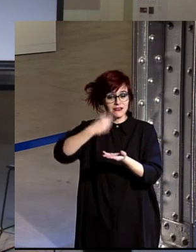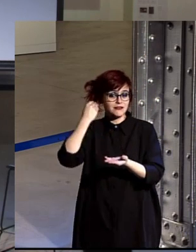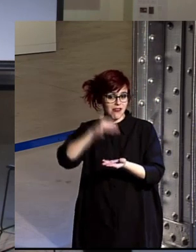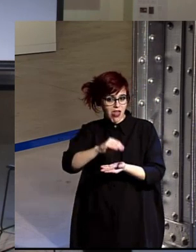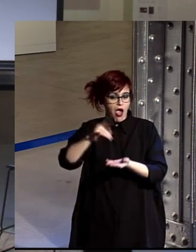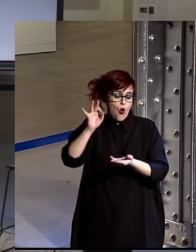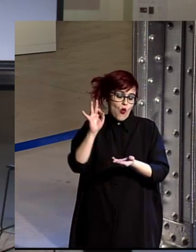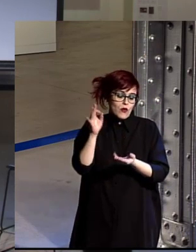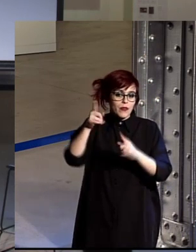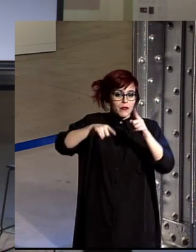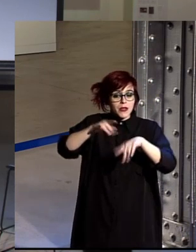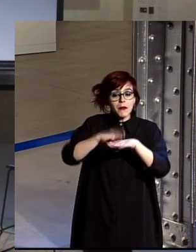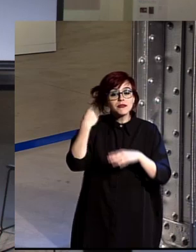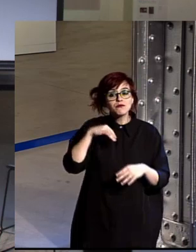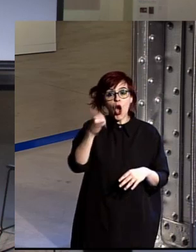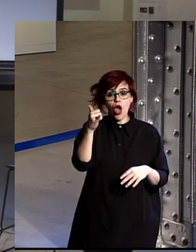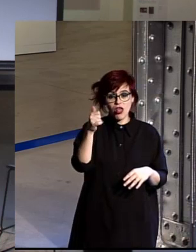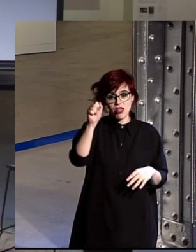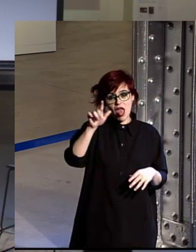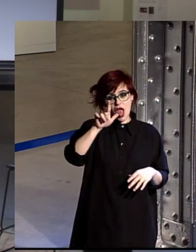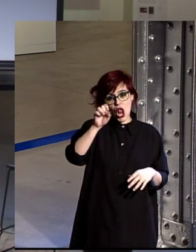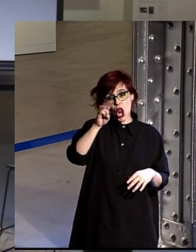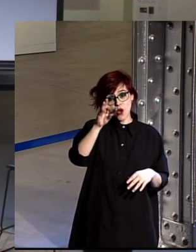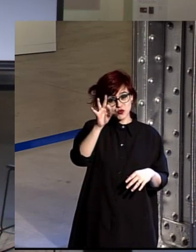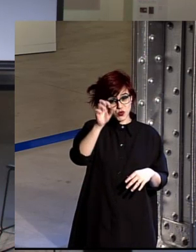acuerdo? De hecho, estos son del Parque Yellowstone. Donde el oso